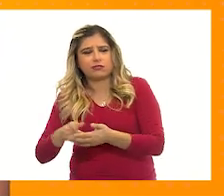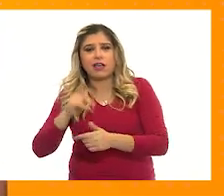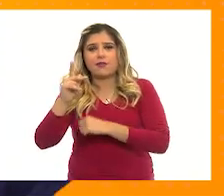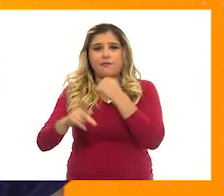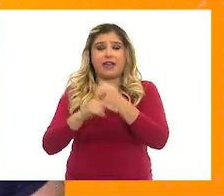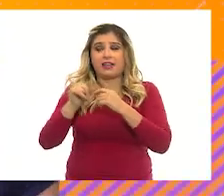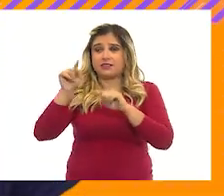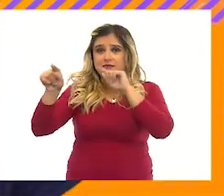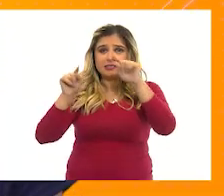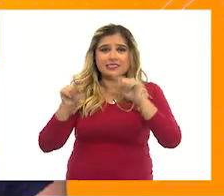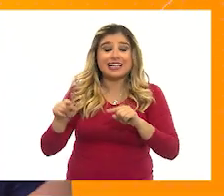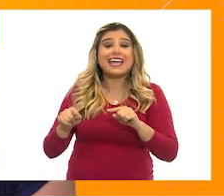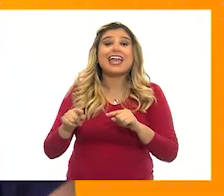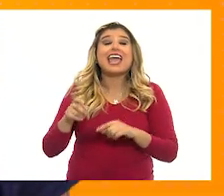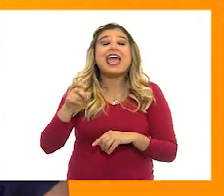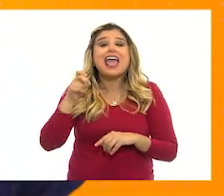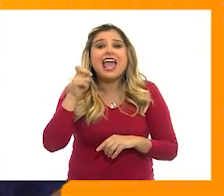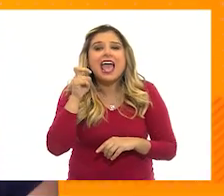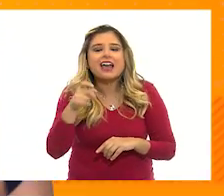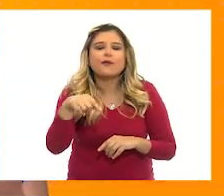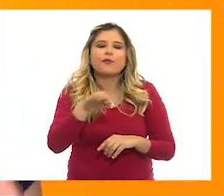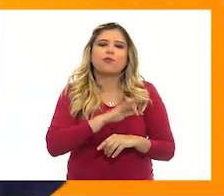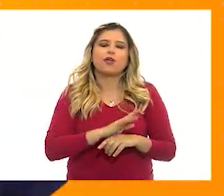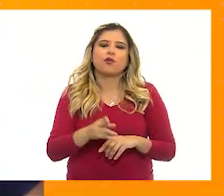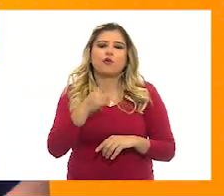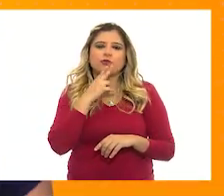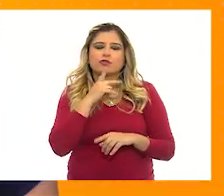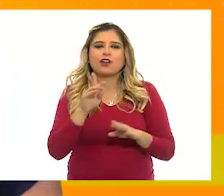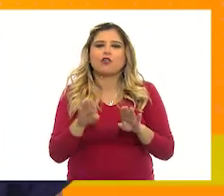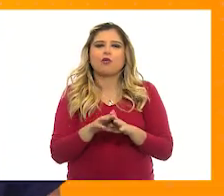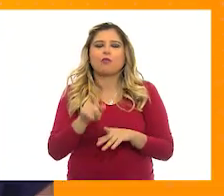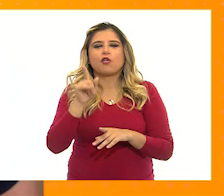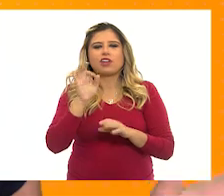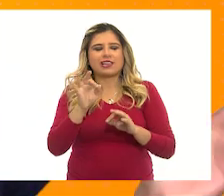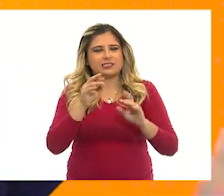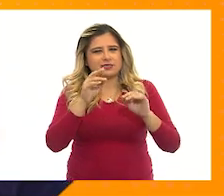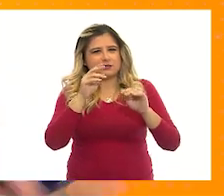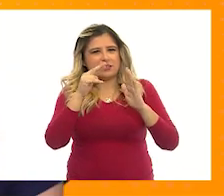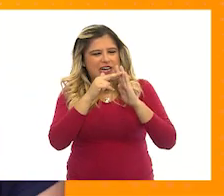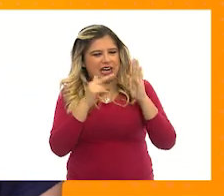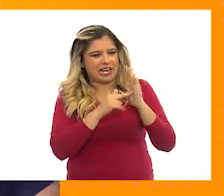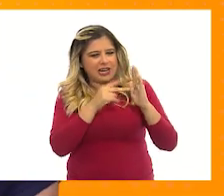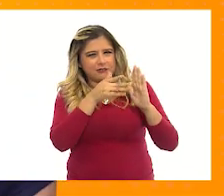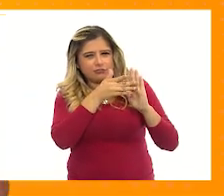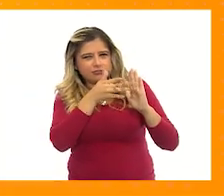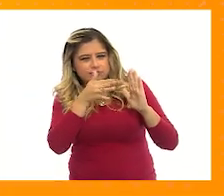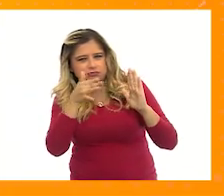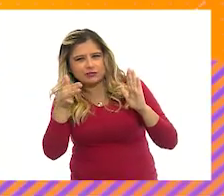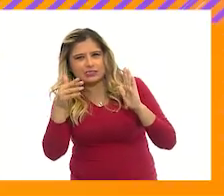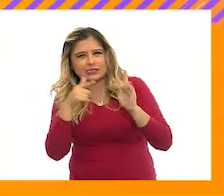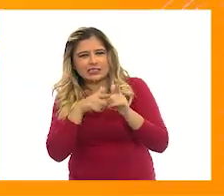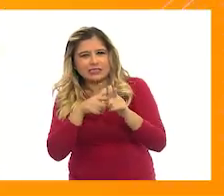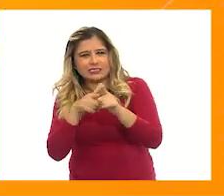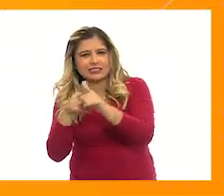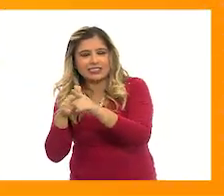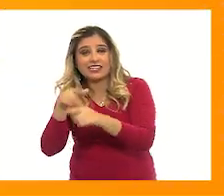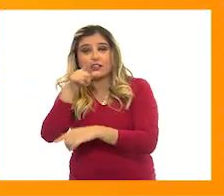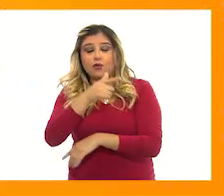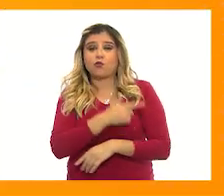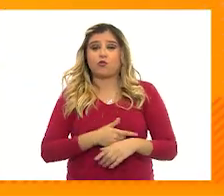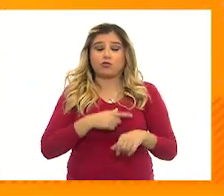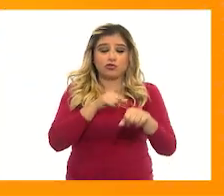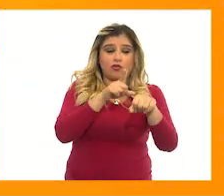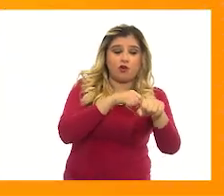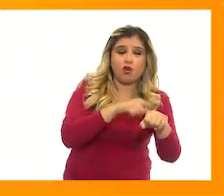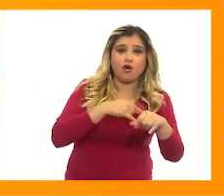países, estas podrían usarse como una regla o un patrón para colorear el mundo. Si les gustan los colores y